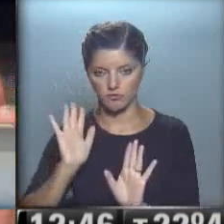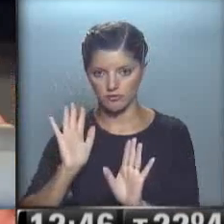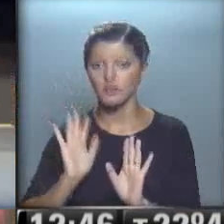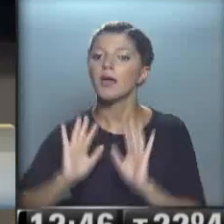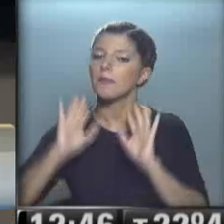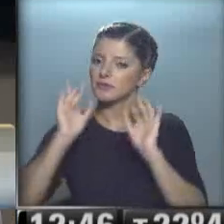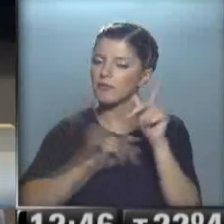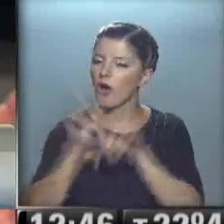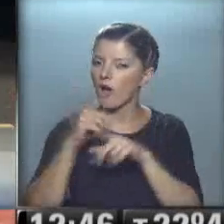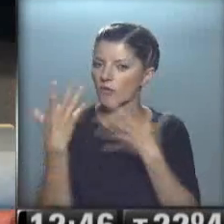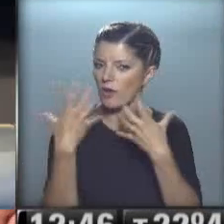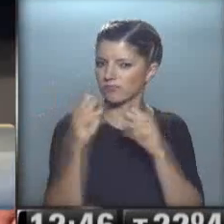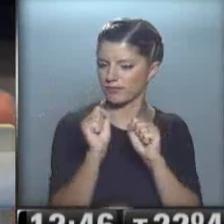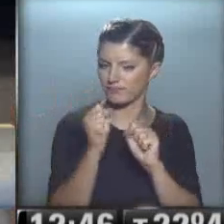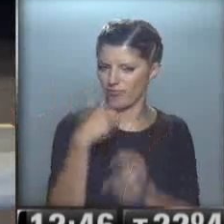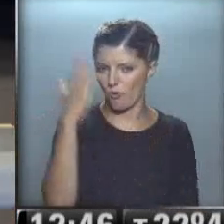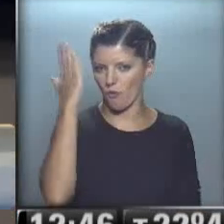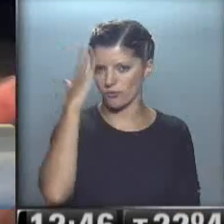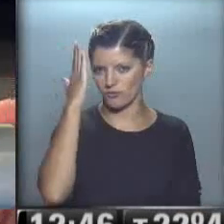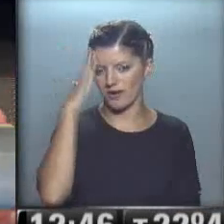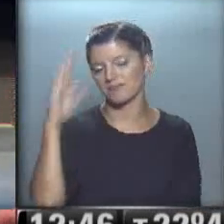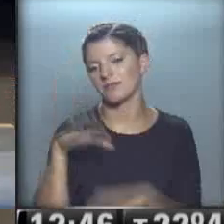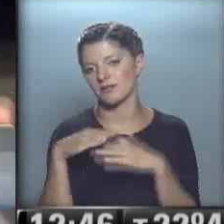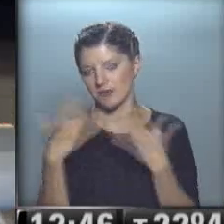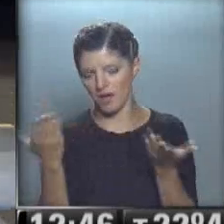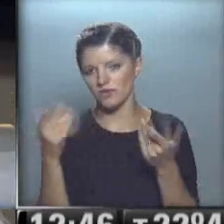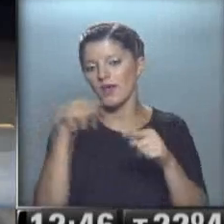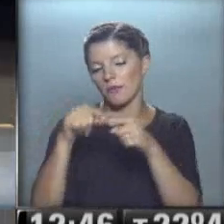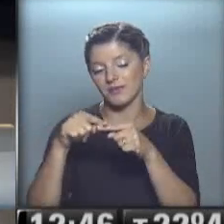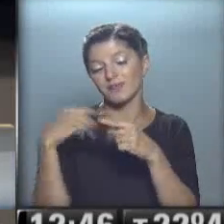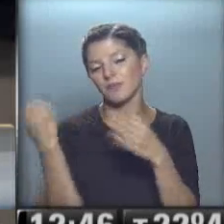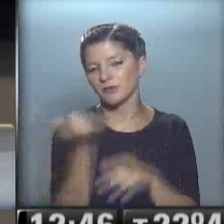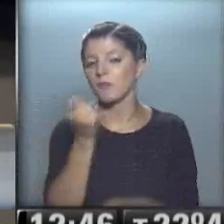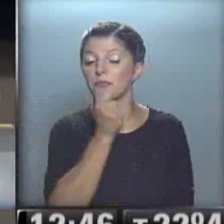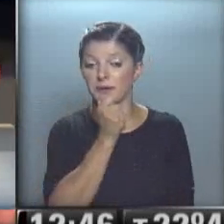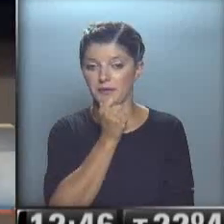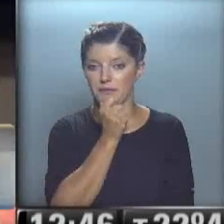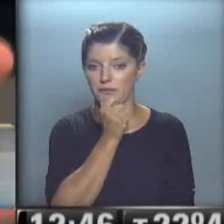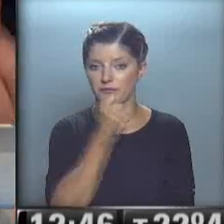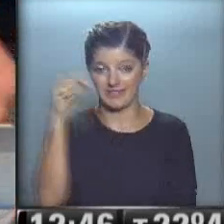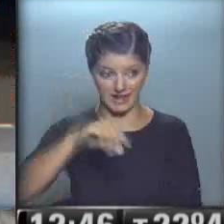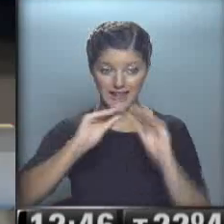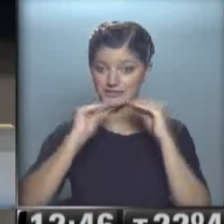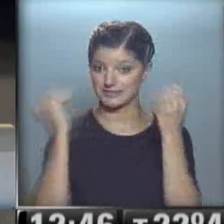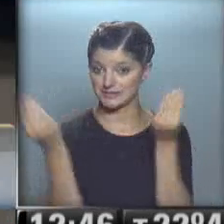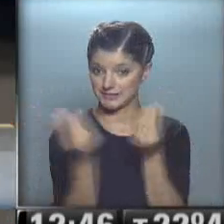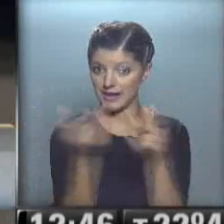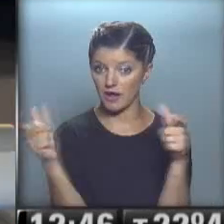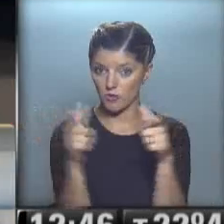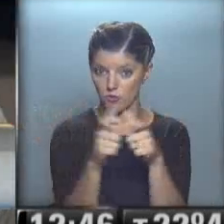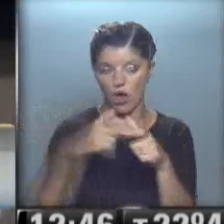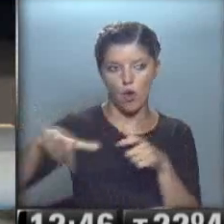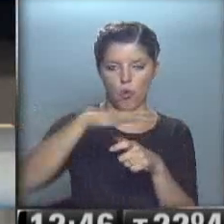pequeñas victorias culturales eh que tienen un simbolismo político muy fuerte el hecho de que el cierre de la celac se haga en la